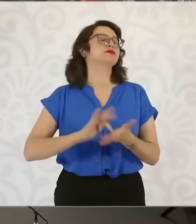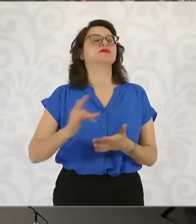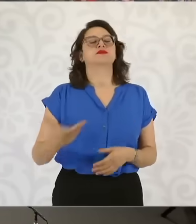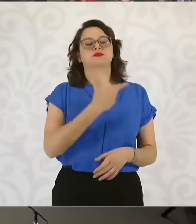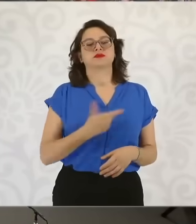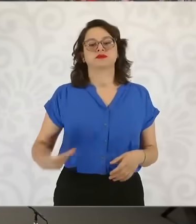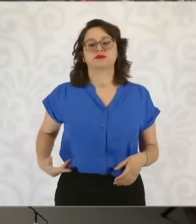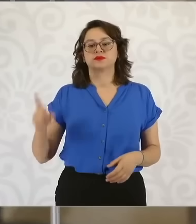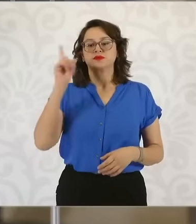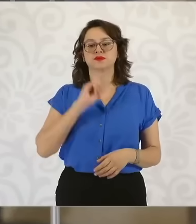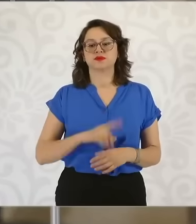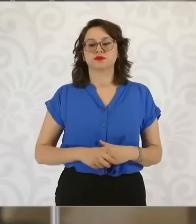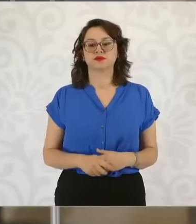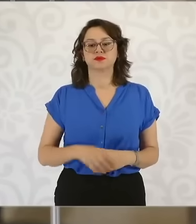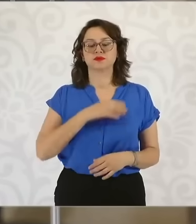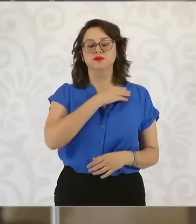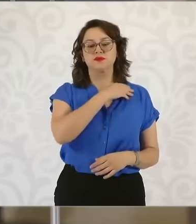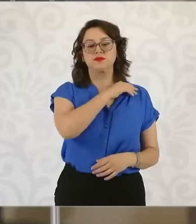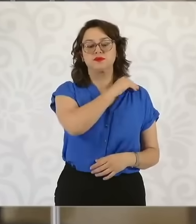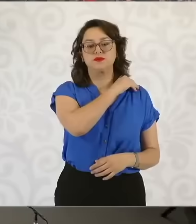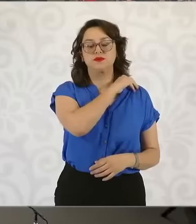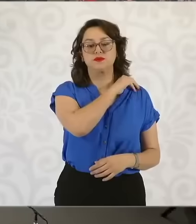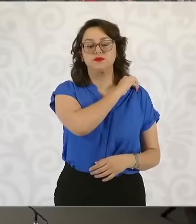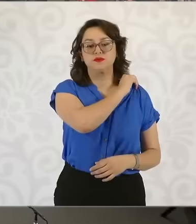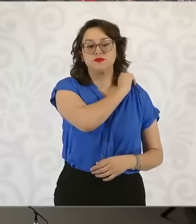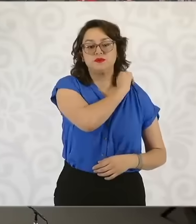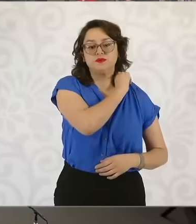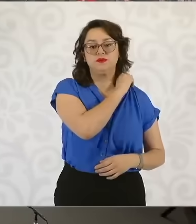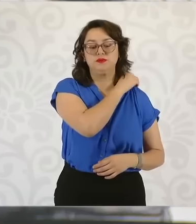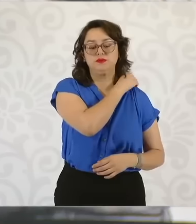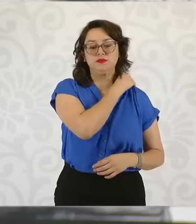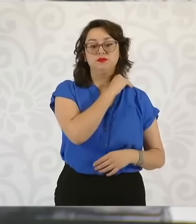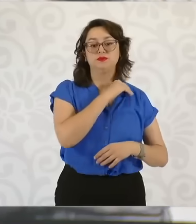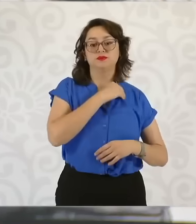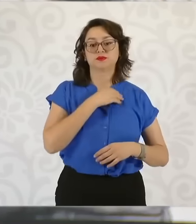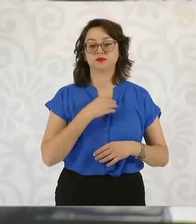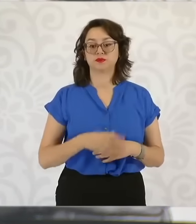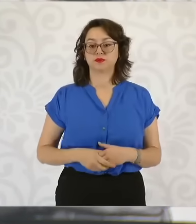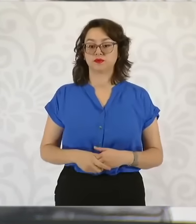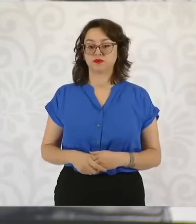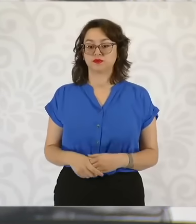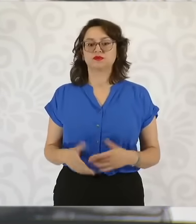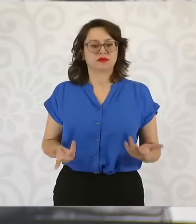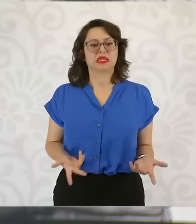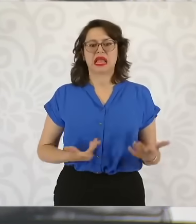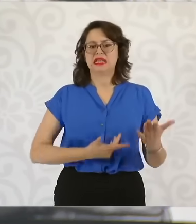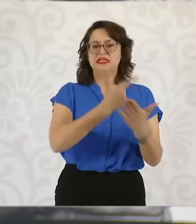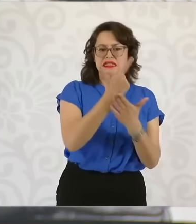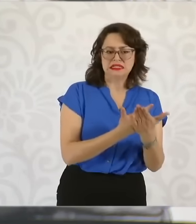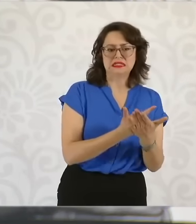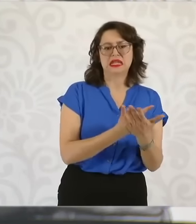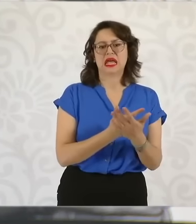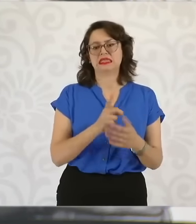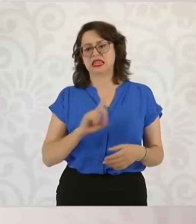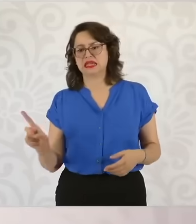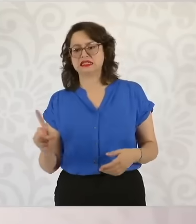último, preguntarle su opinión sobre el alcalde… Y también por ahí salió en el Reforma, porque también hay listas de la derecha. O sea,